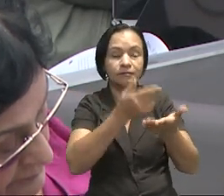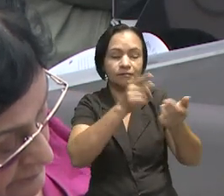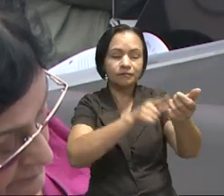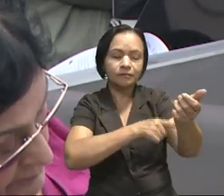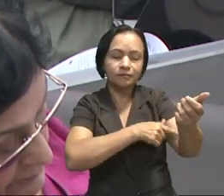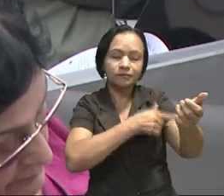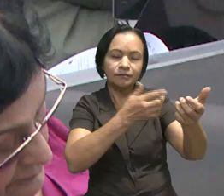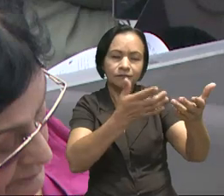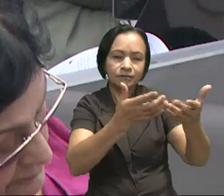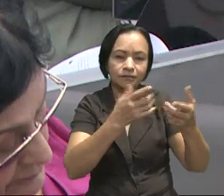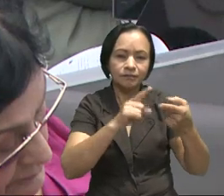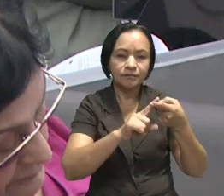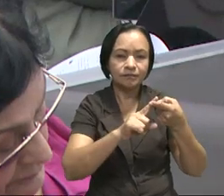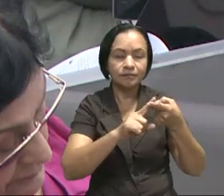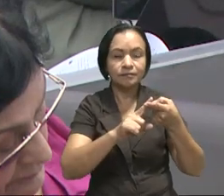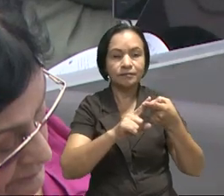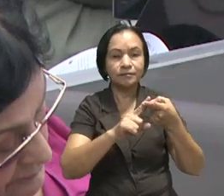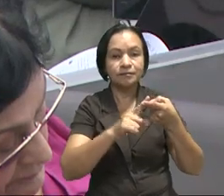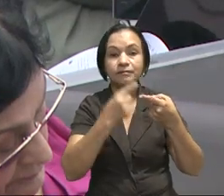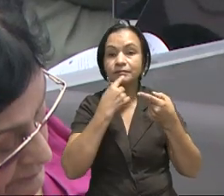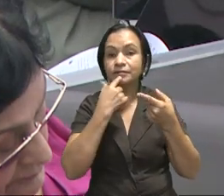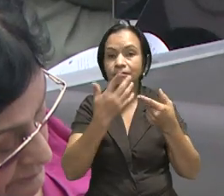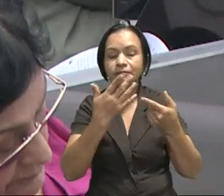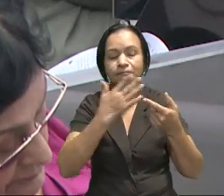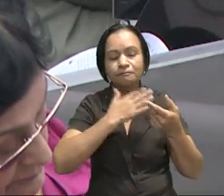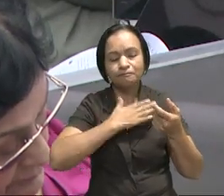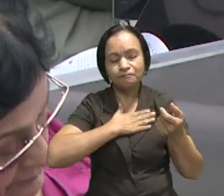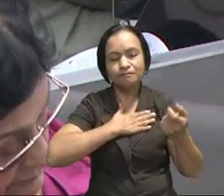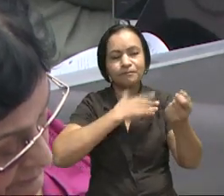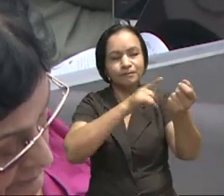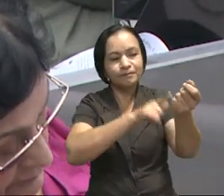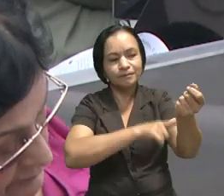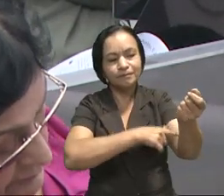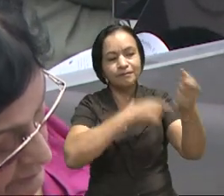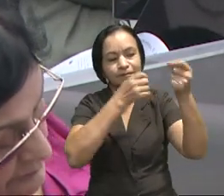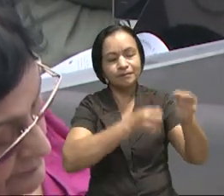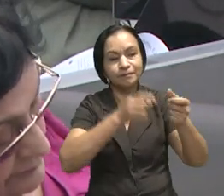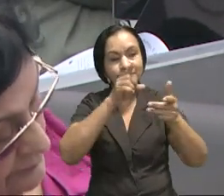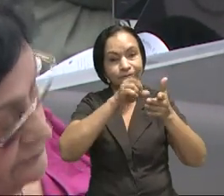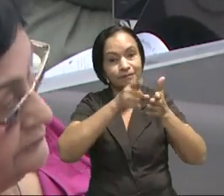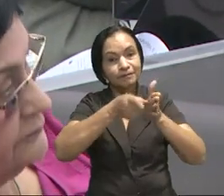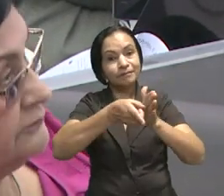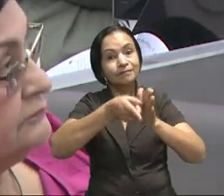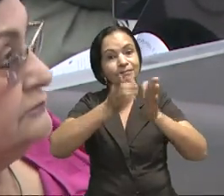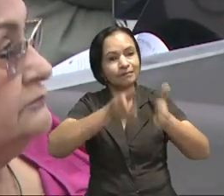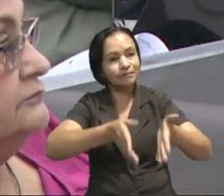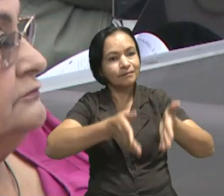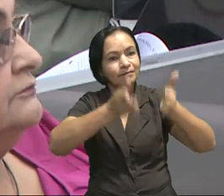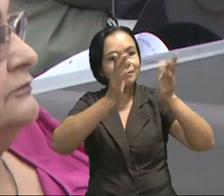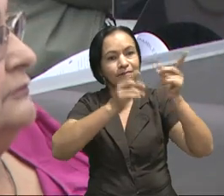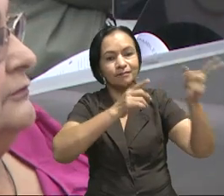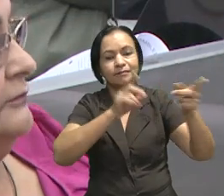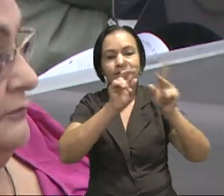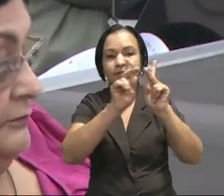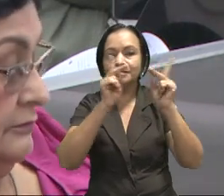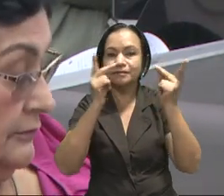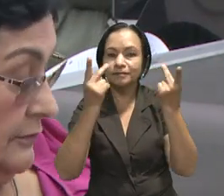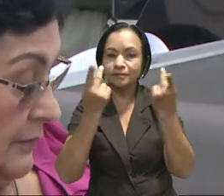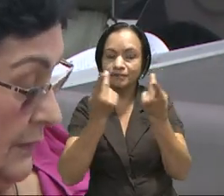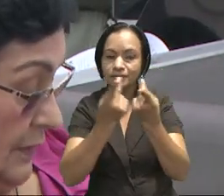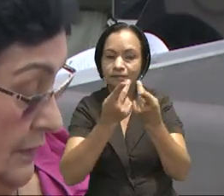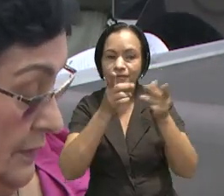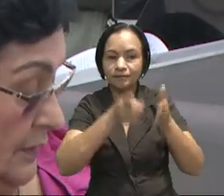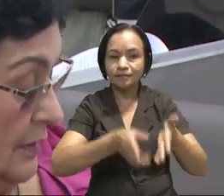hermano, porque es mi hermano, al ser diriambino, porque el pueblo de Diriamba lo